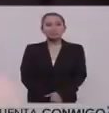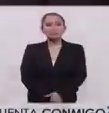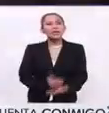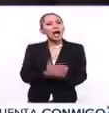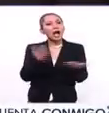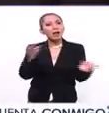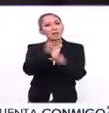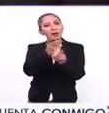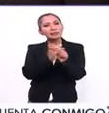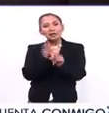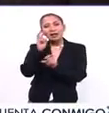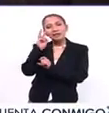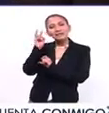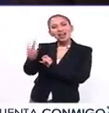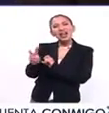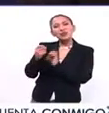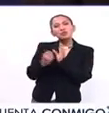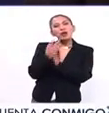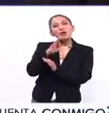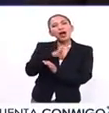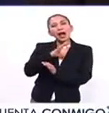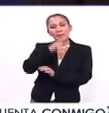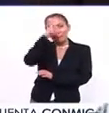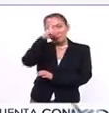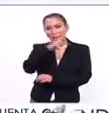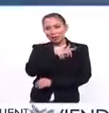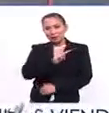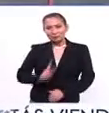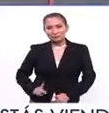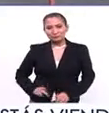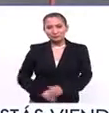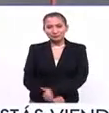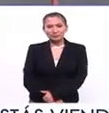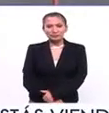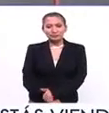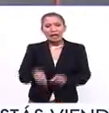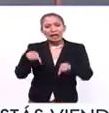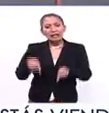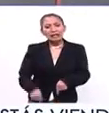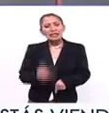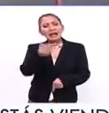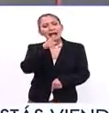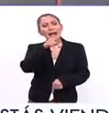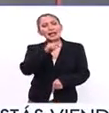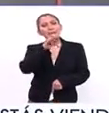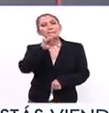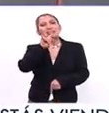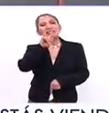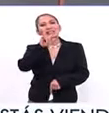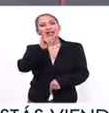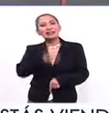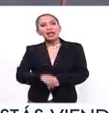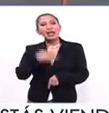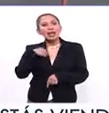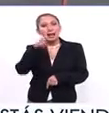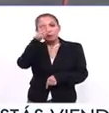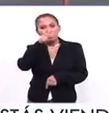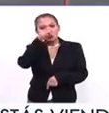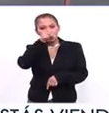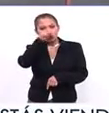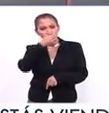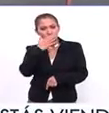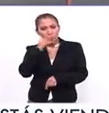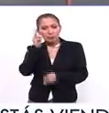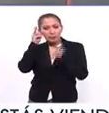Y ahora los invito a escuchar Novedad de la Patria. Estamos en Galería Bicentenario de Hermosillo, Sonora. Esta